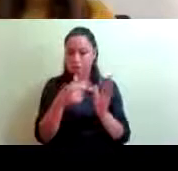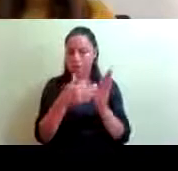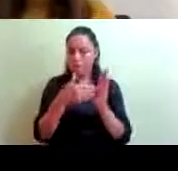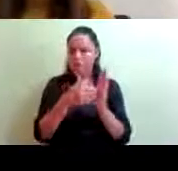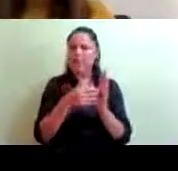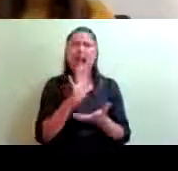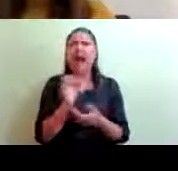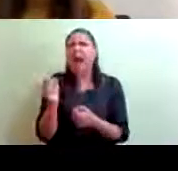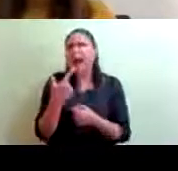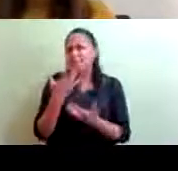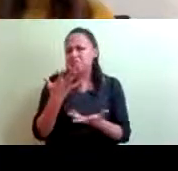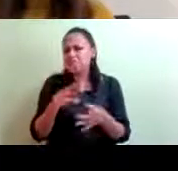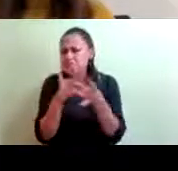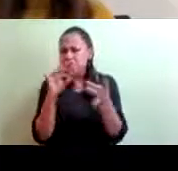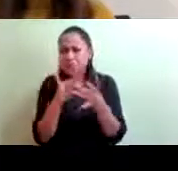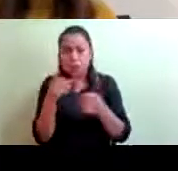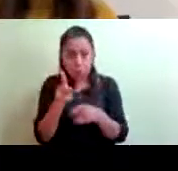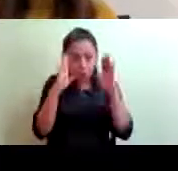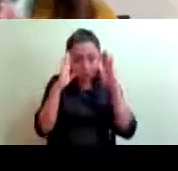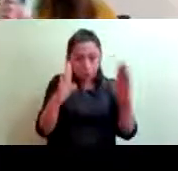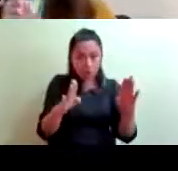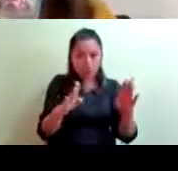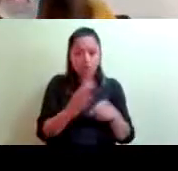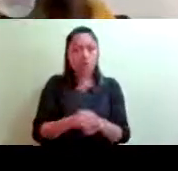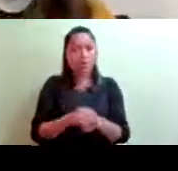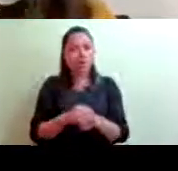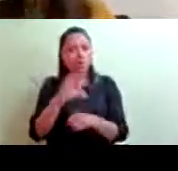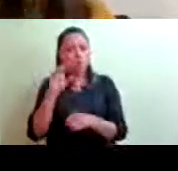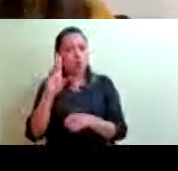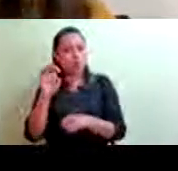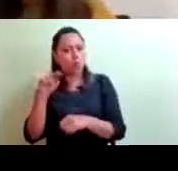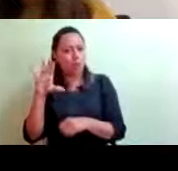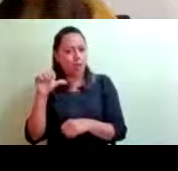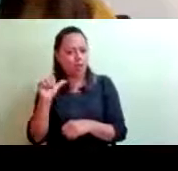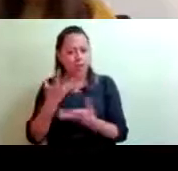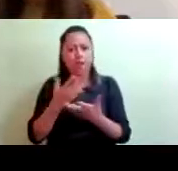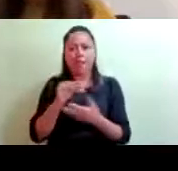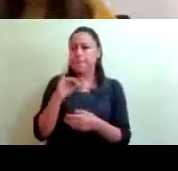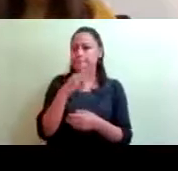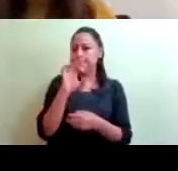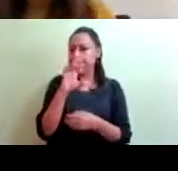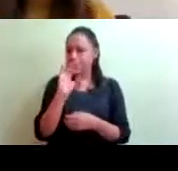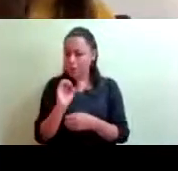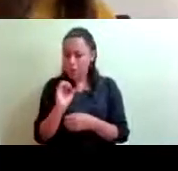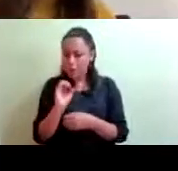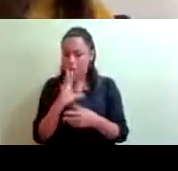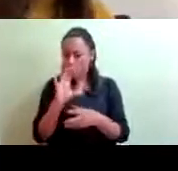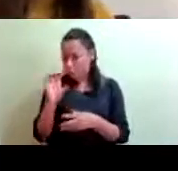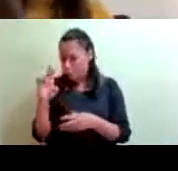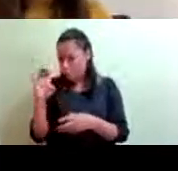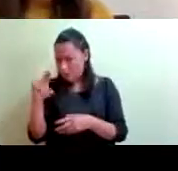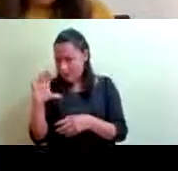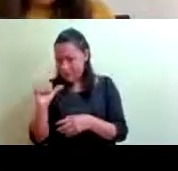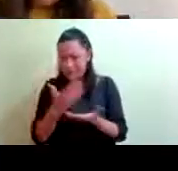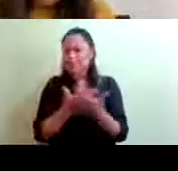pero no hay este enfoque de cuenca o microcuenca o subcuenca para en el contenido, digamos, del texto de la ley, ¿no? La ley de